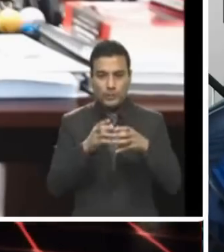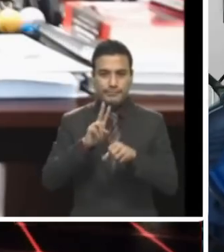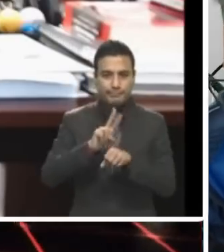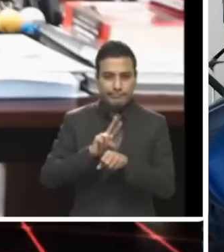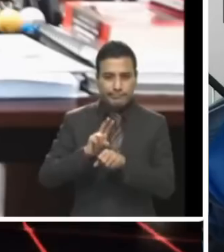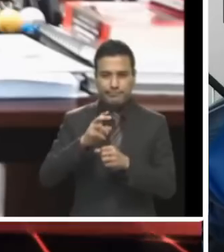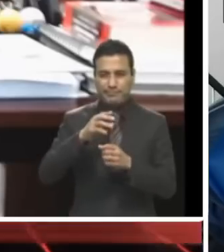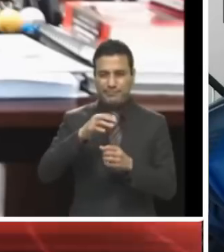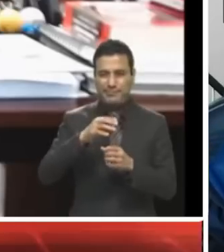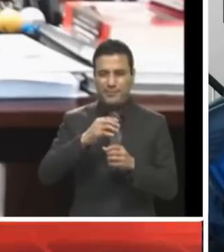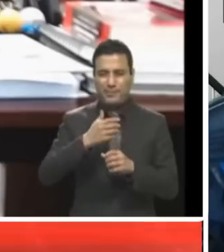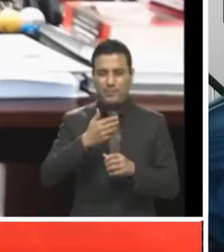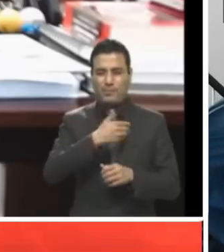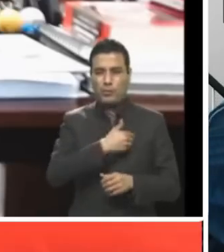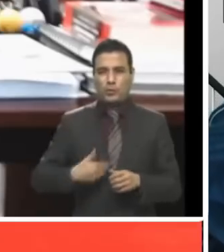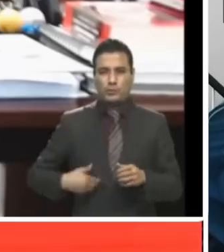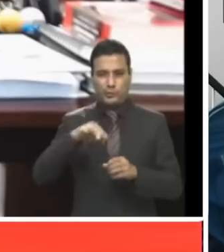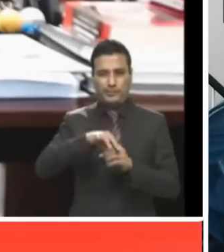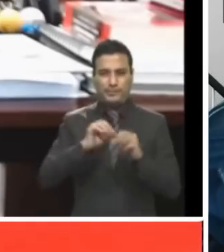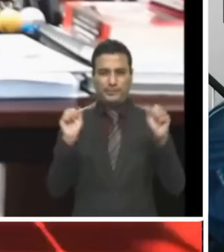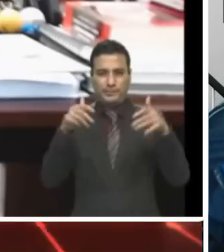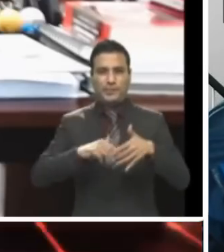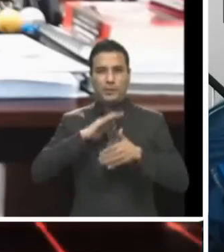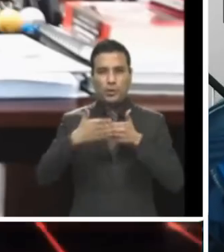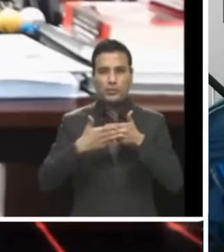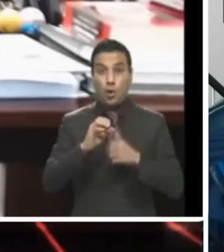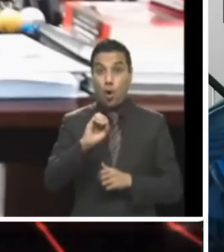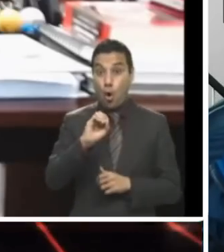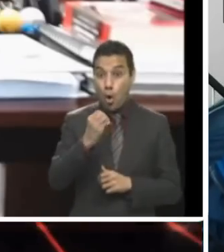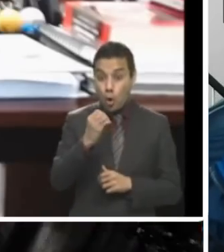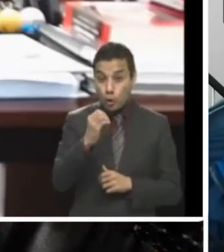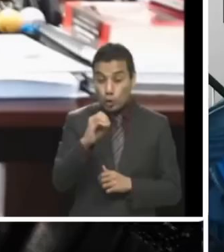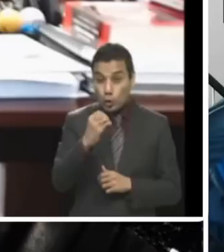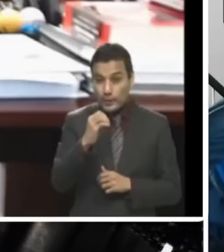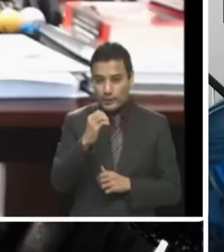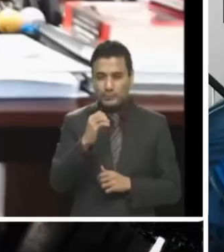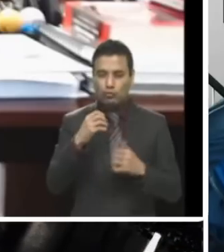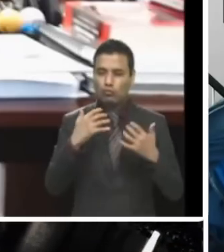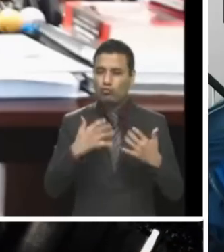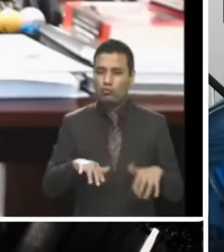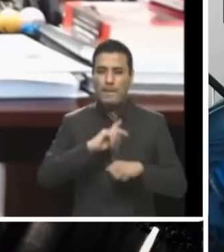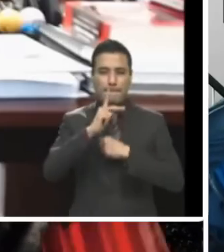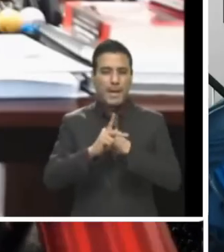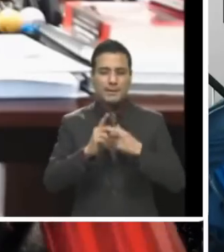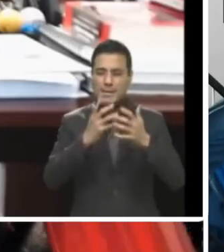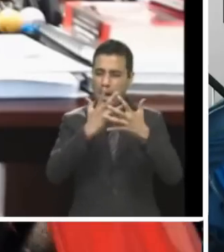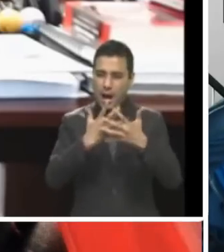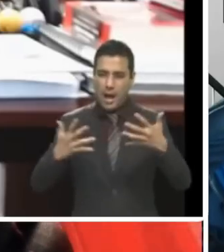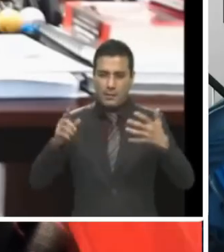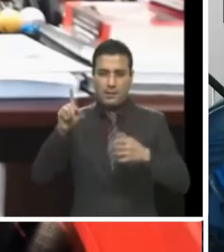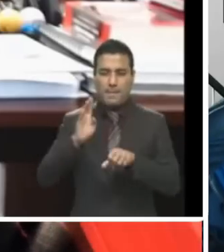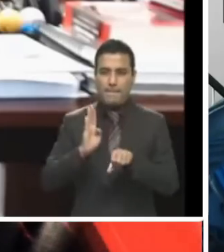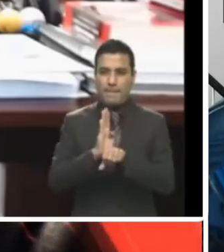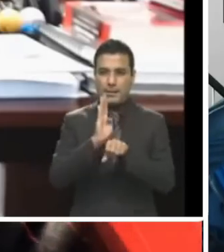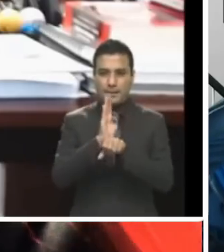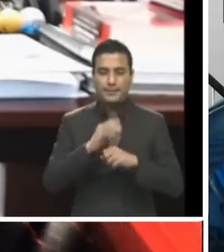presidenciales que se realizarán el próximo mes de octubre en el mayor país de américa latina en brasil un